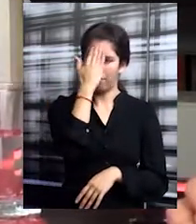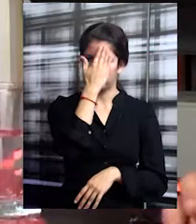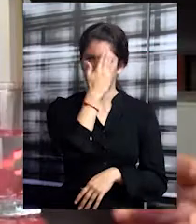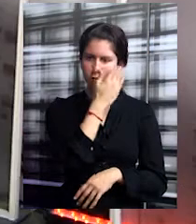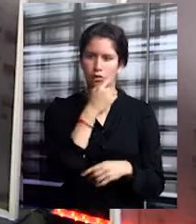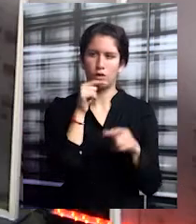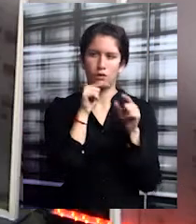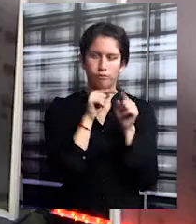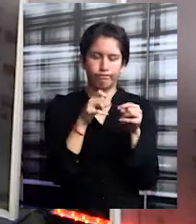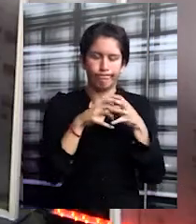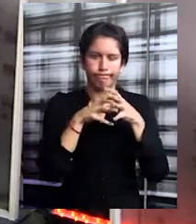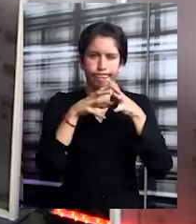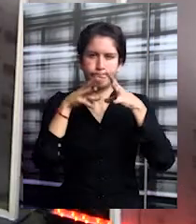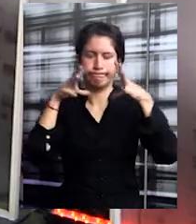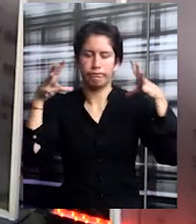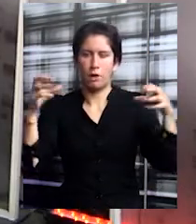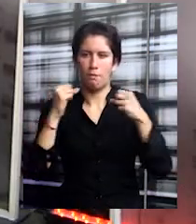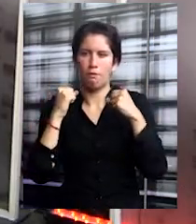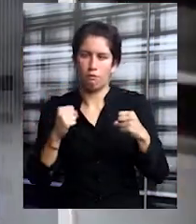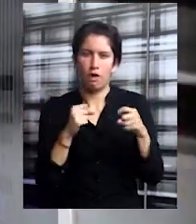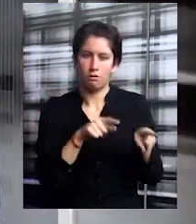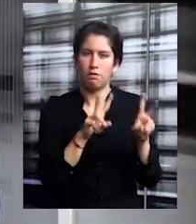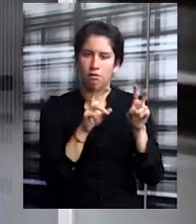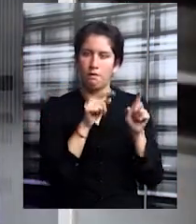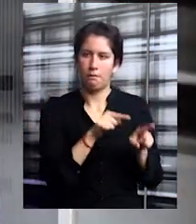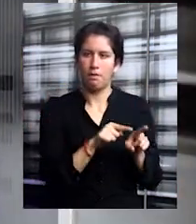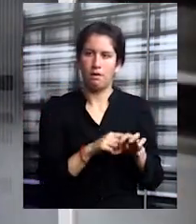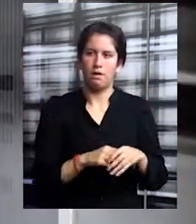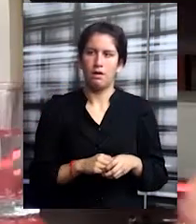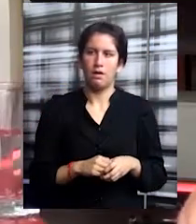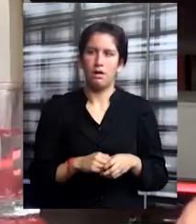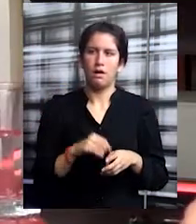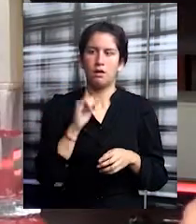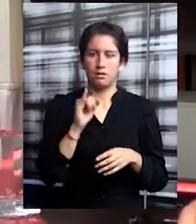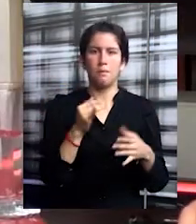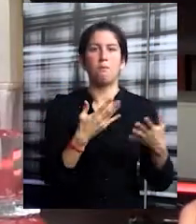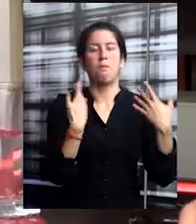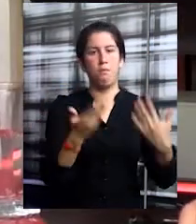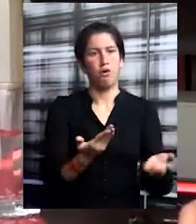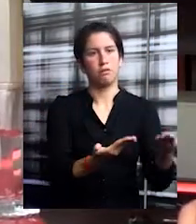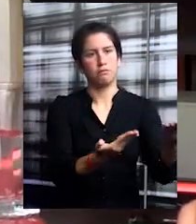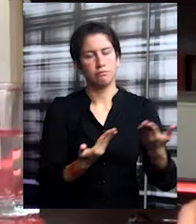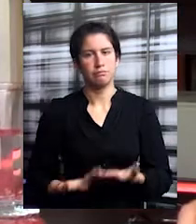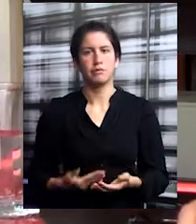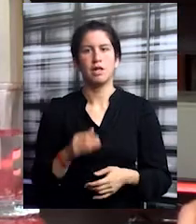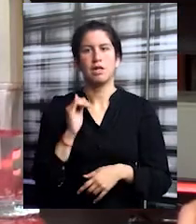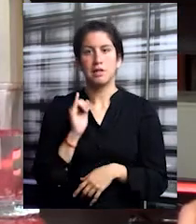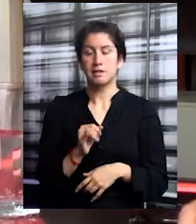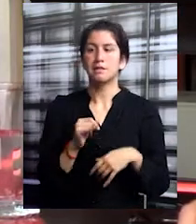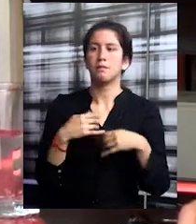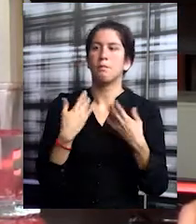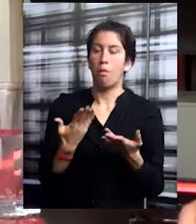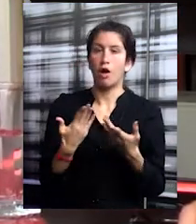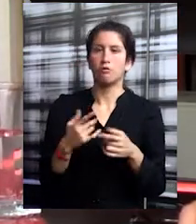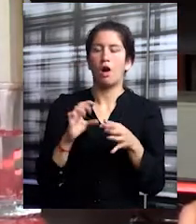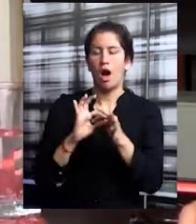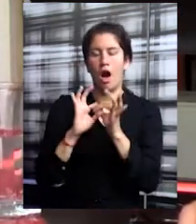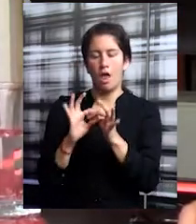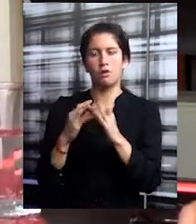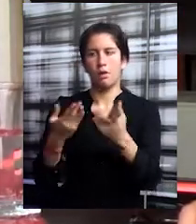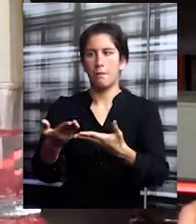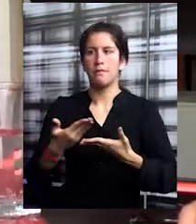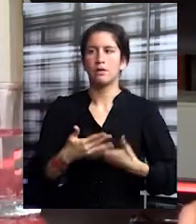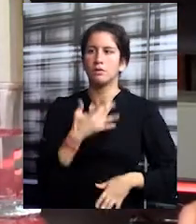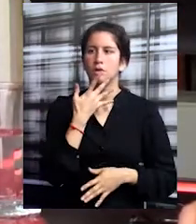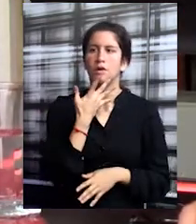súper fuertes de lo que se está viendo. Me parece tan válido, y le reitero, por eso lo hemos invitado a esta por eso te agradezco la invitación, porque al final, para que